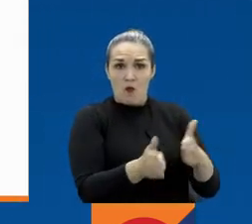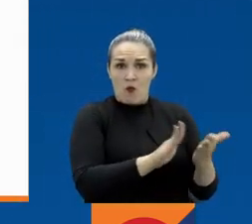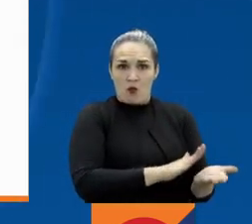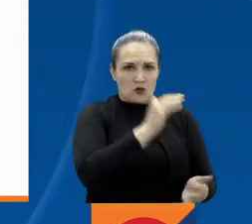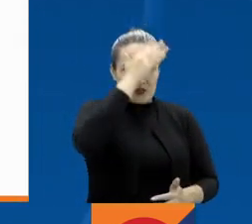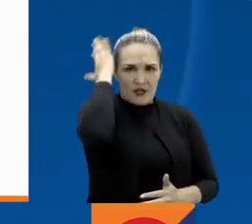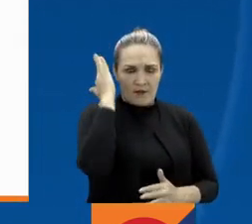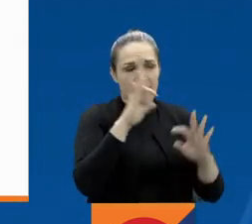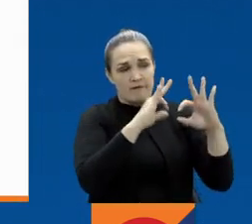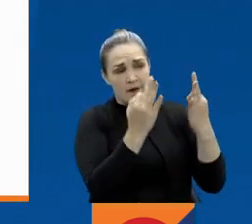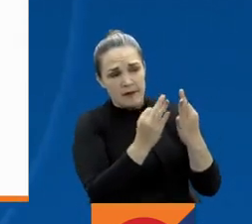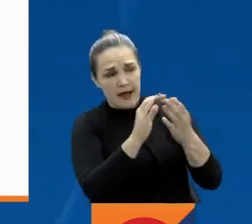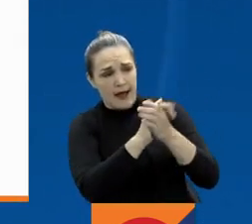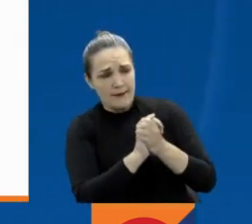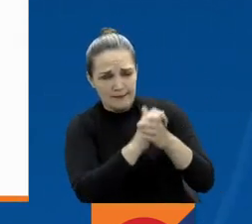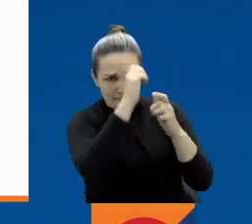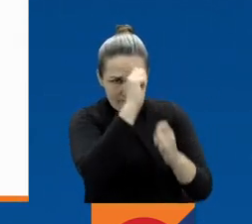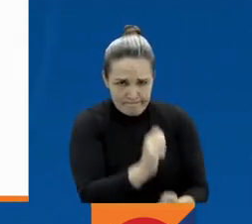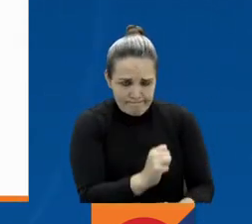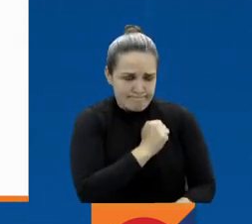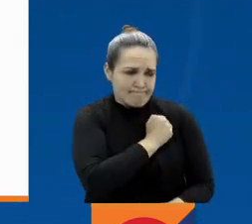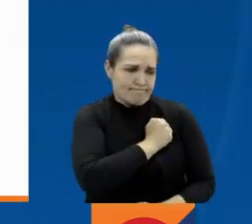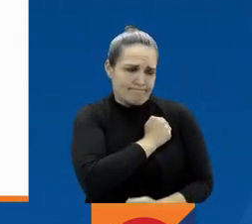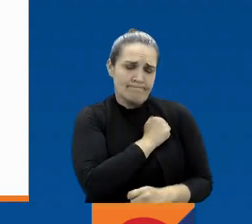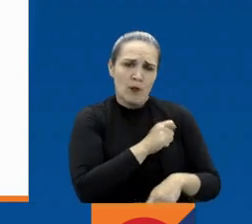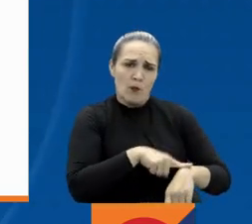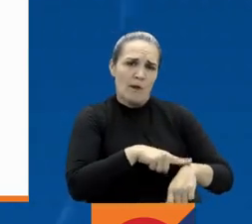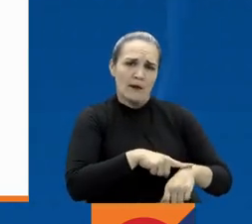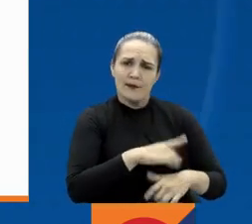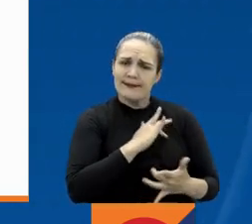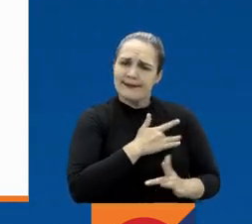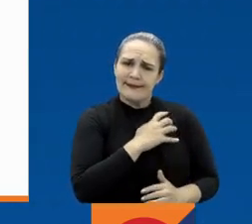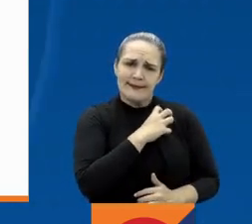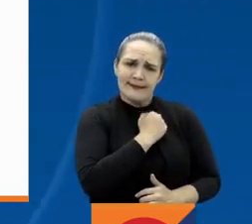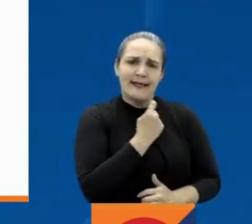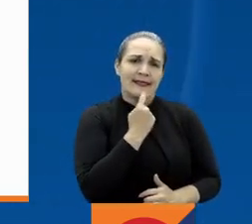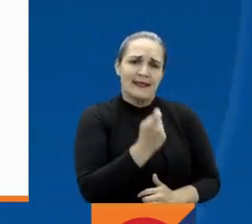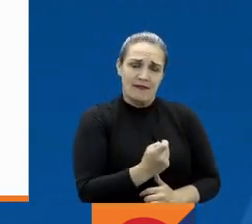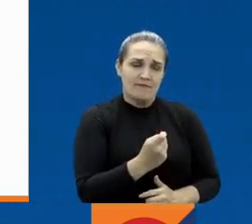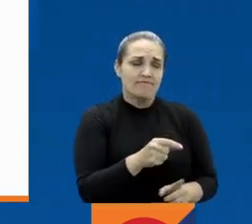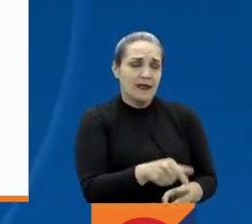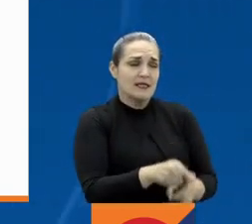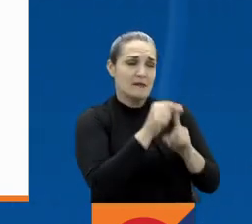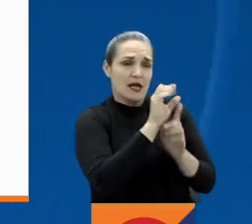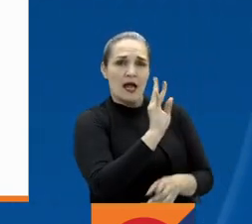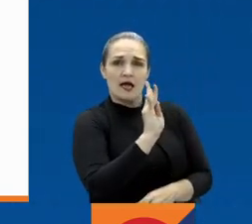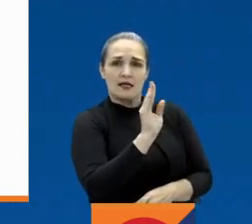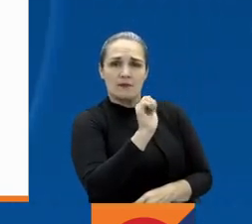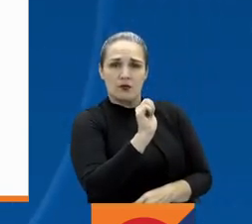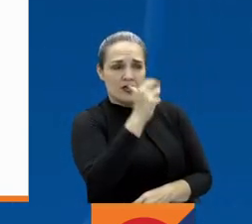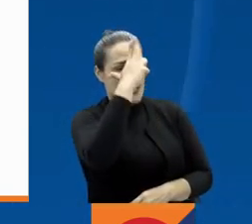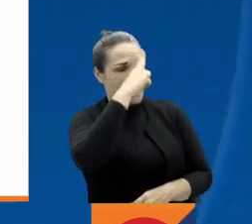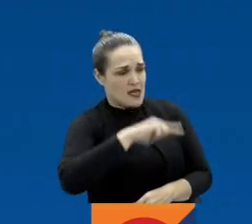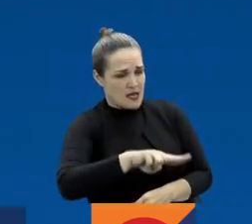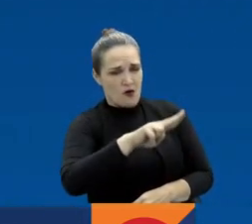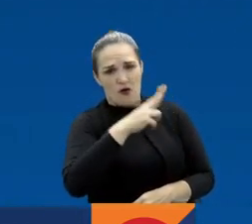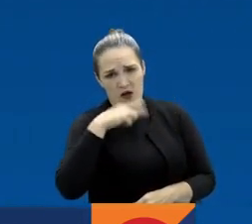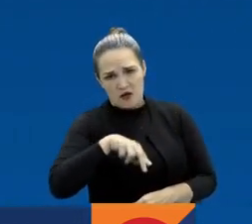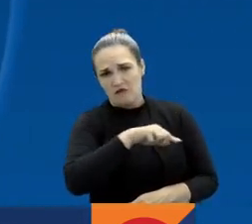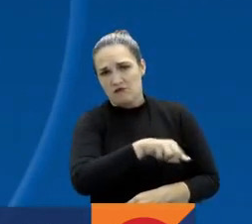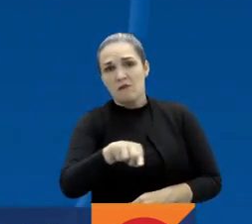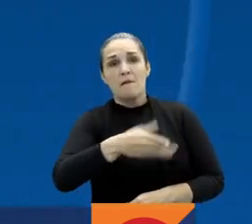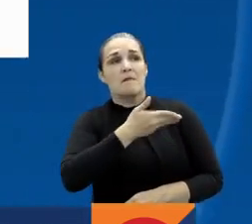familia y amigos mis condolencias y respeto en este momento tan doloroso y difícil muy especialmente a su esposa e hijos y a su señora madre